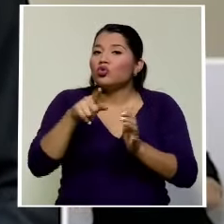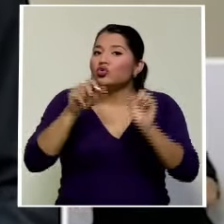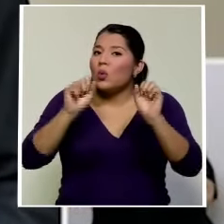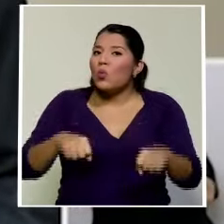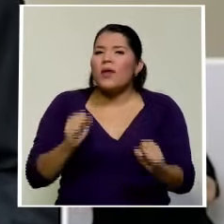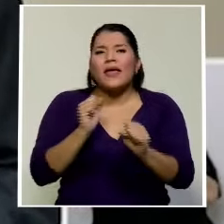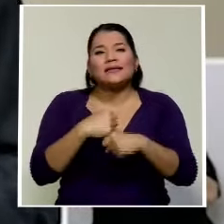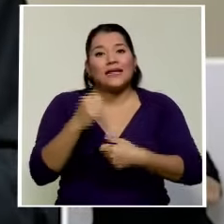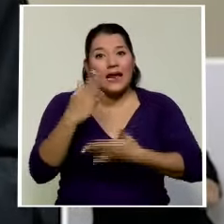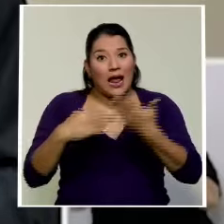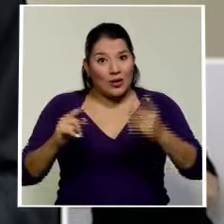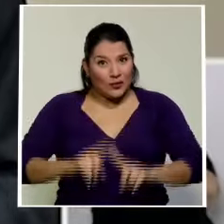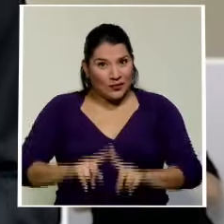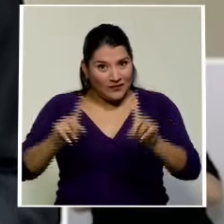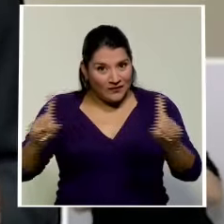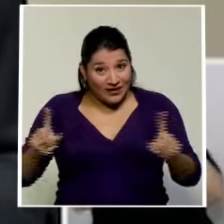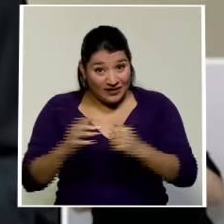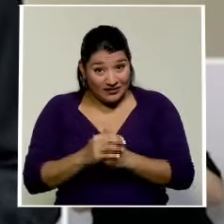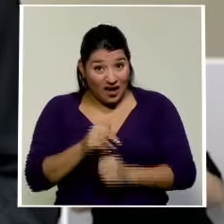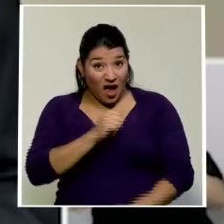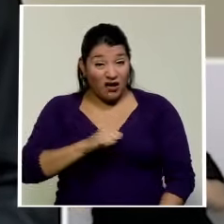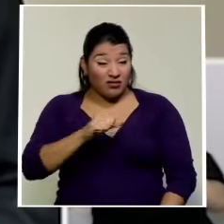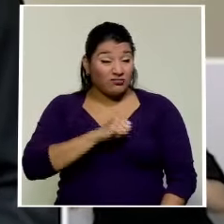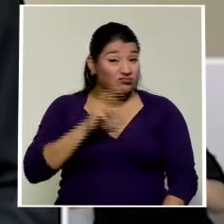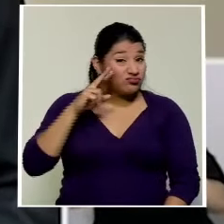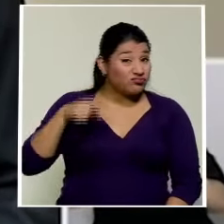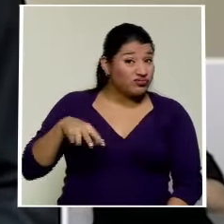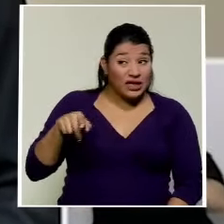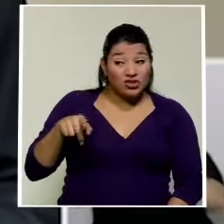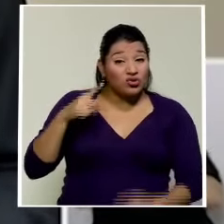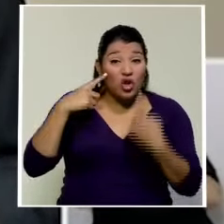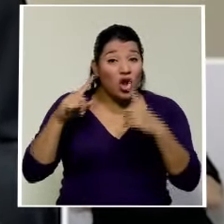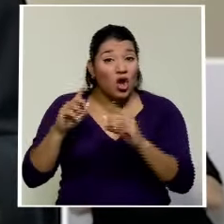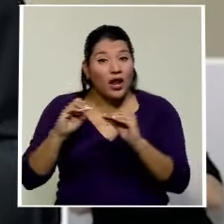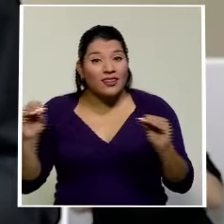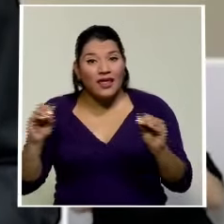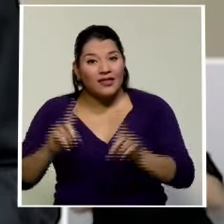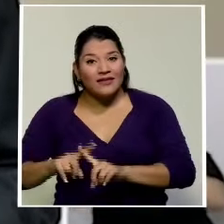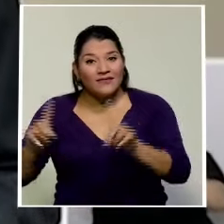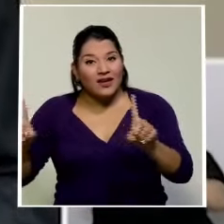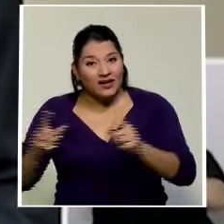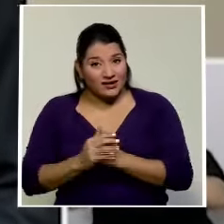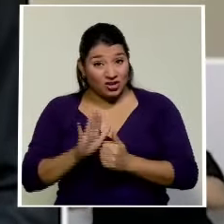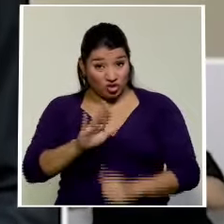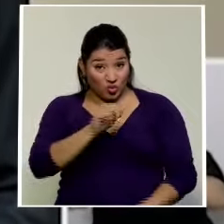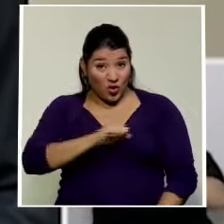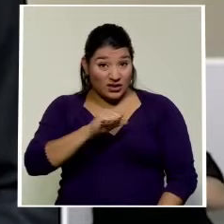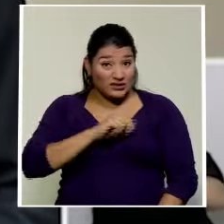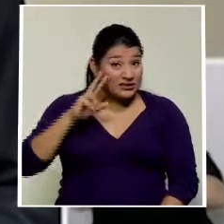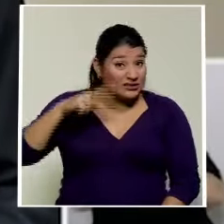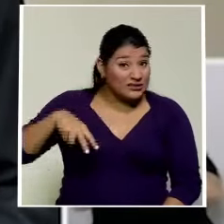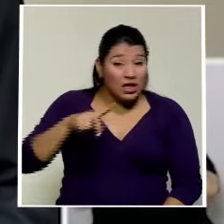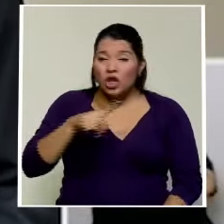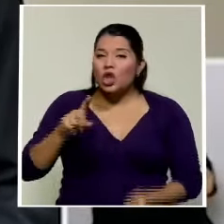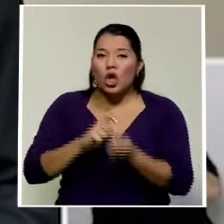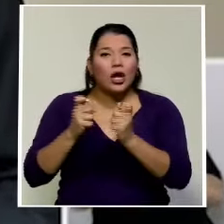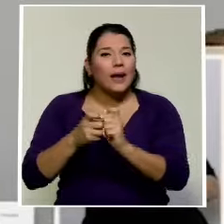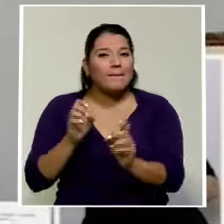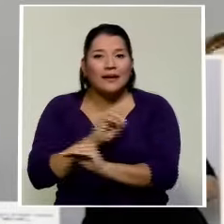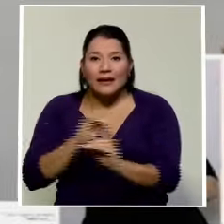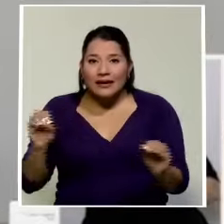diferencia. La indiferencia no hace la diferencia. La indiferencia no cambia